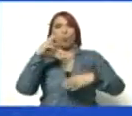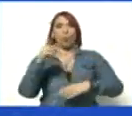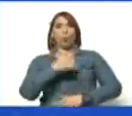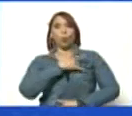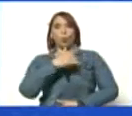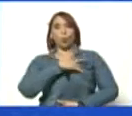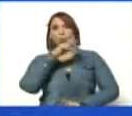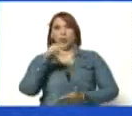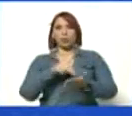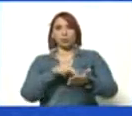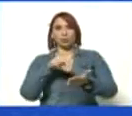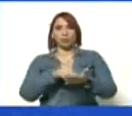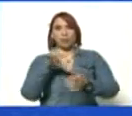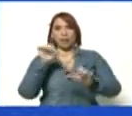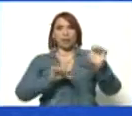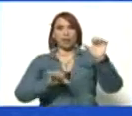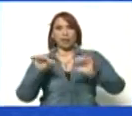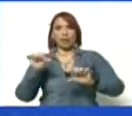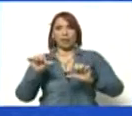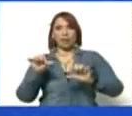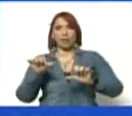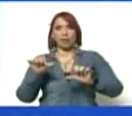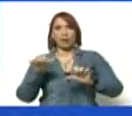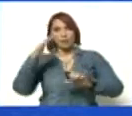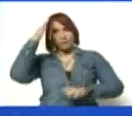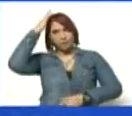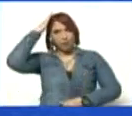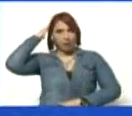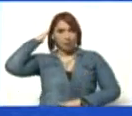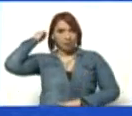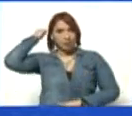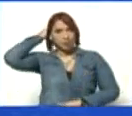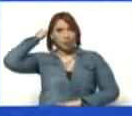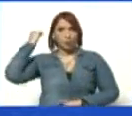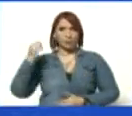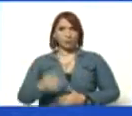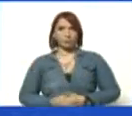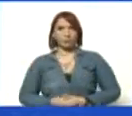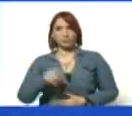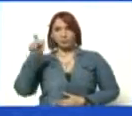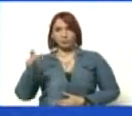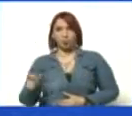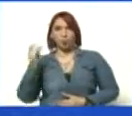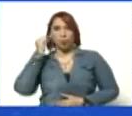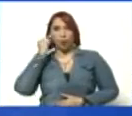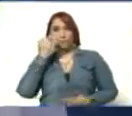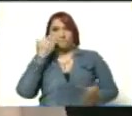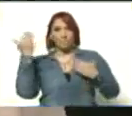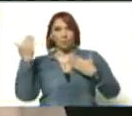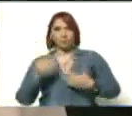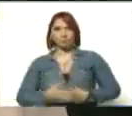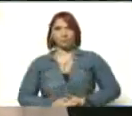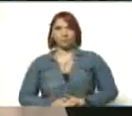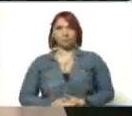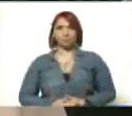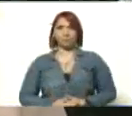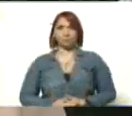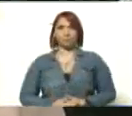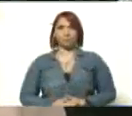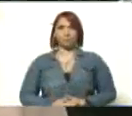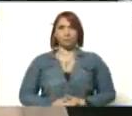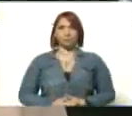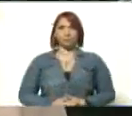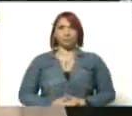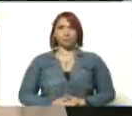Nacional Experimental, Francisco de Miranda, Yugredi Cerero. Adelante. Buenas